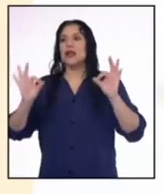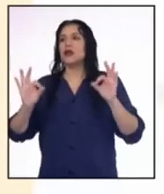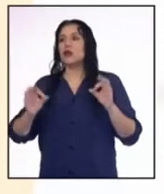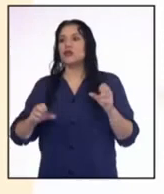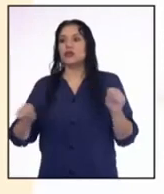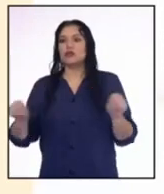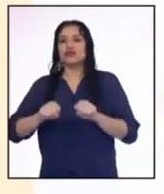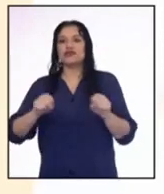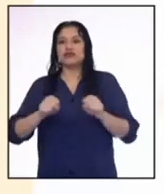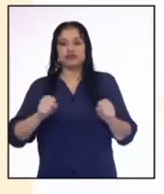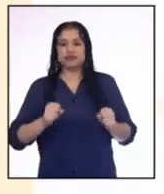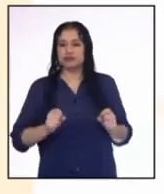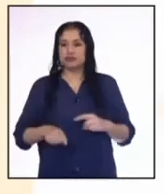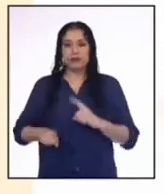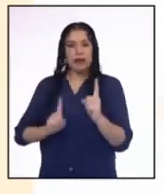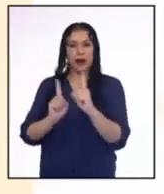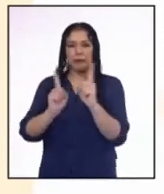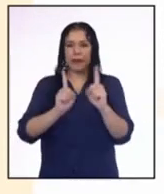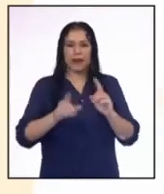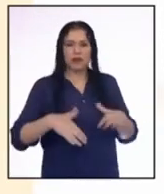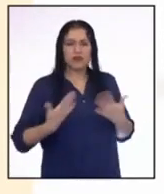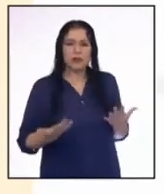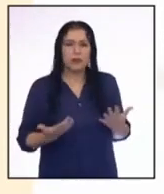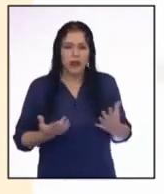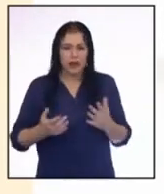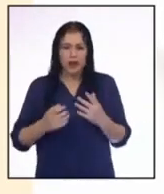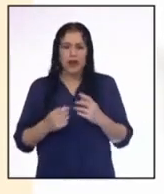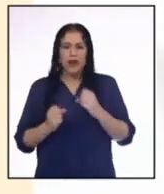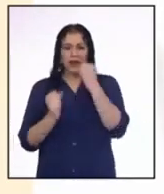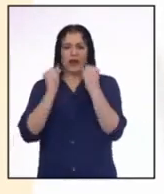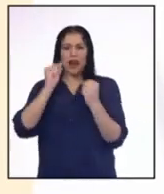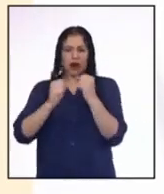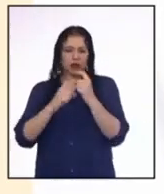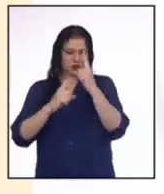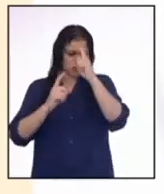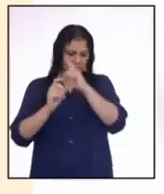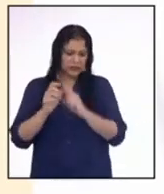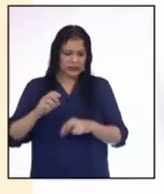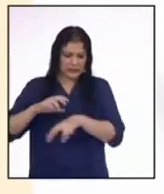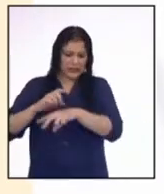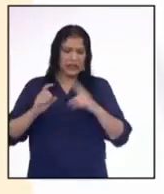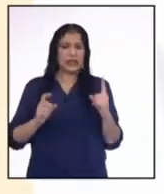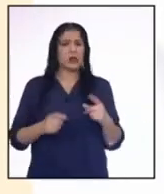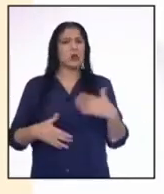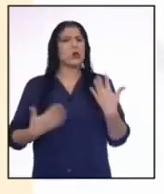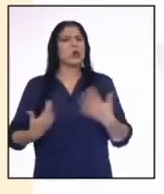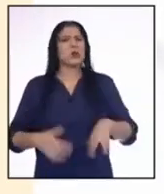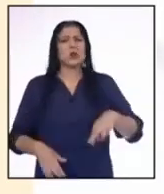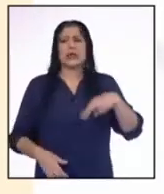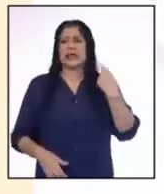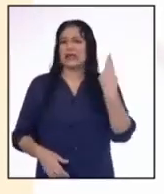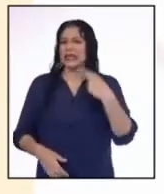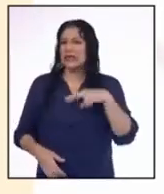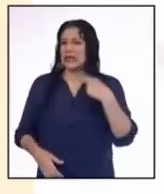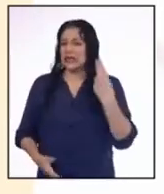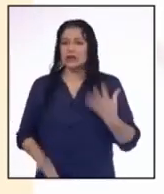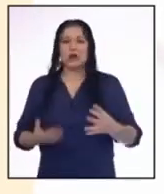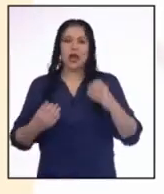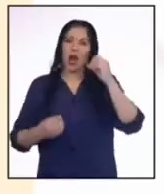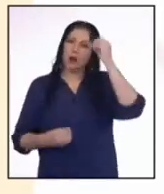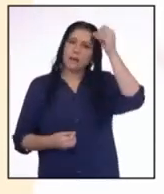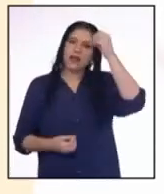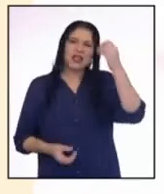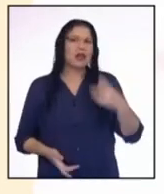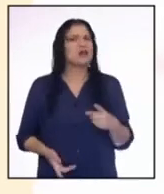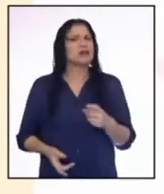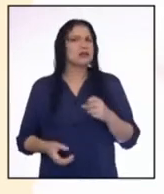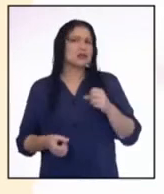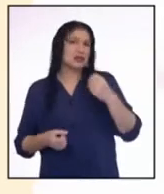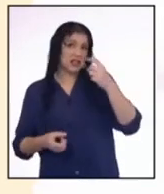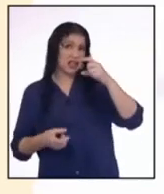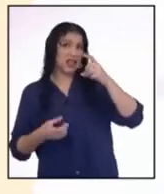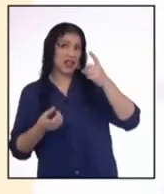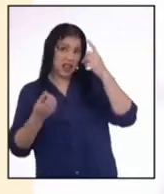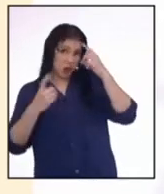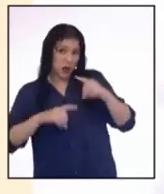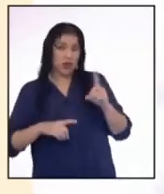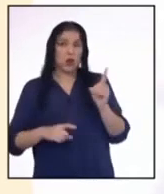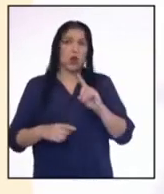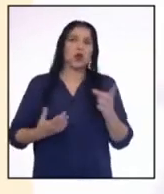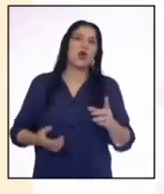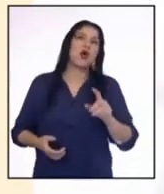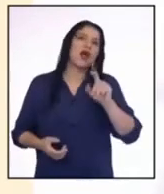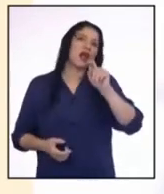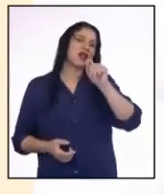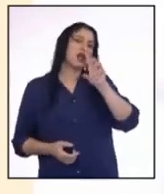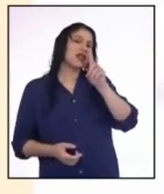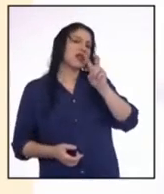el movimiento. No se pueden poner al costado del automóvil porque es un gran riesgo. Y en cuanto a la opinión a favor o en contra, el TDV